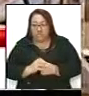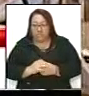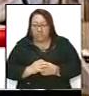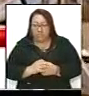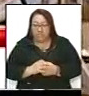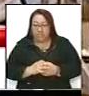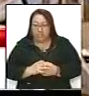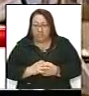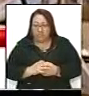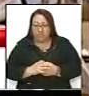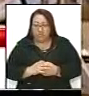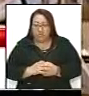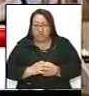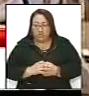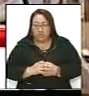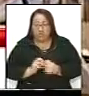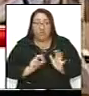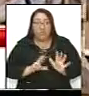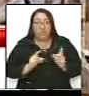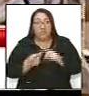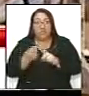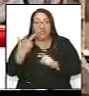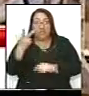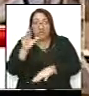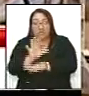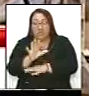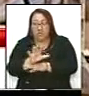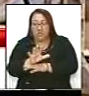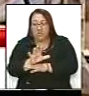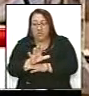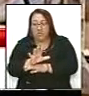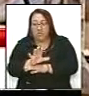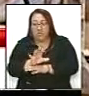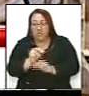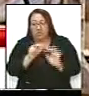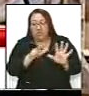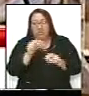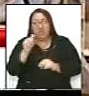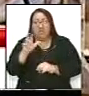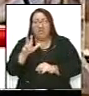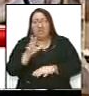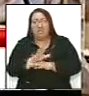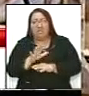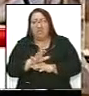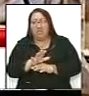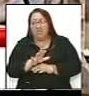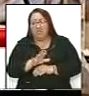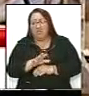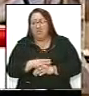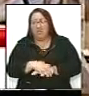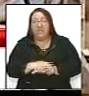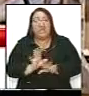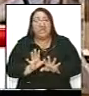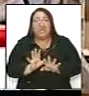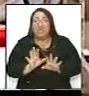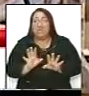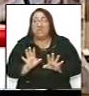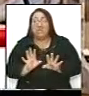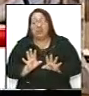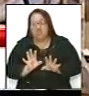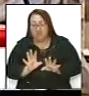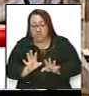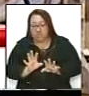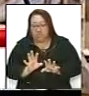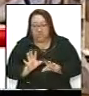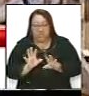Si esto le añadimos que deben estar de 8 a 3 de la tarde, Edgar, 8 a 3 de la tarde, más y sin la dotación correspondiente